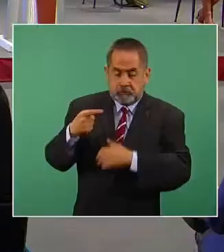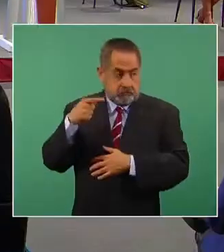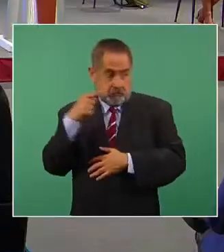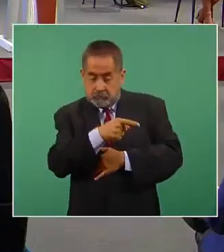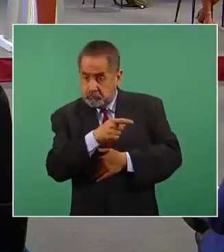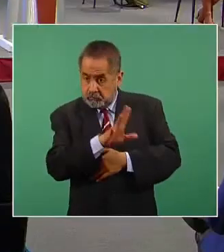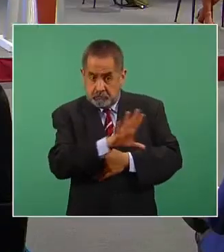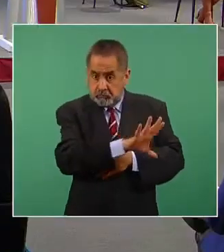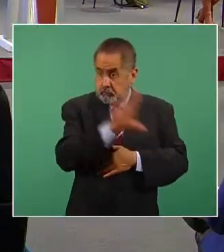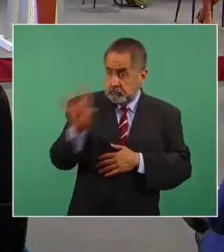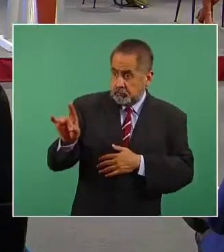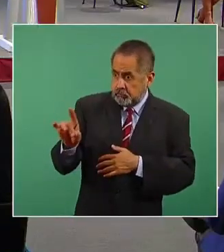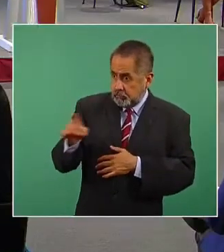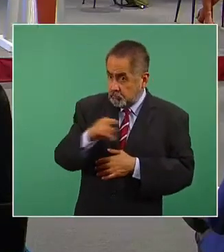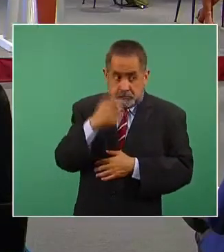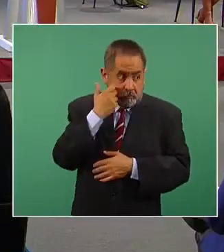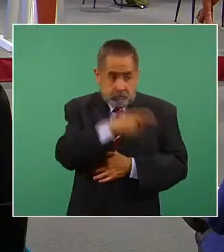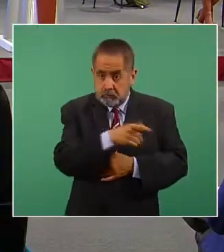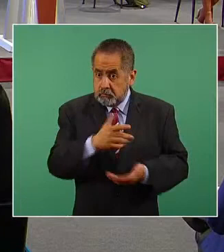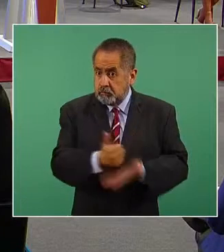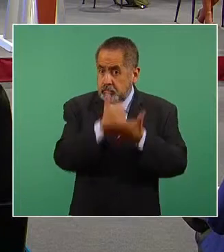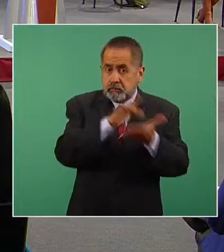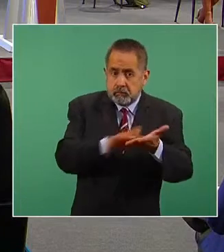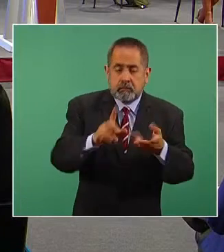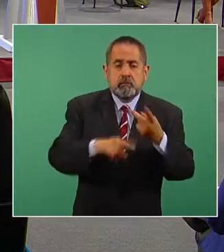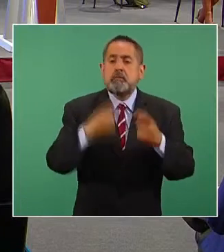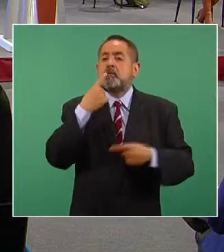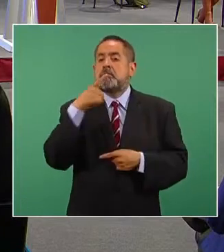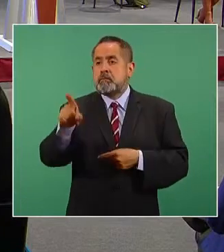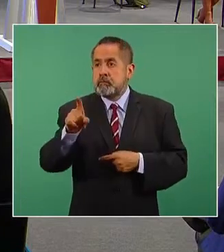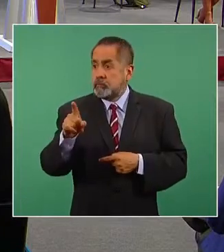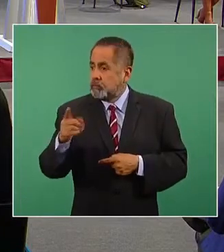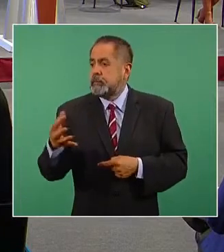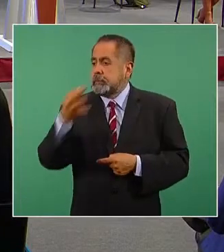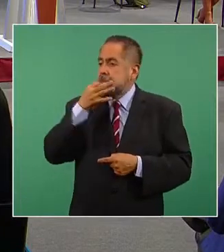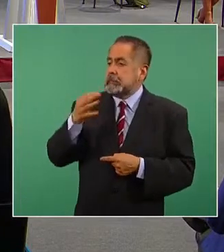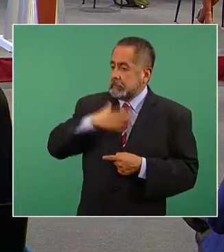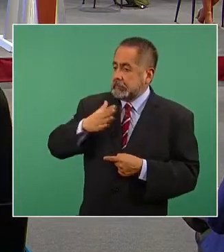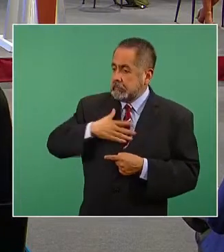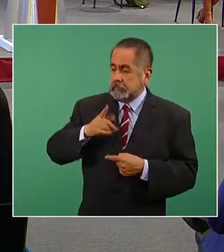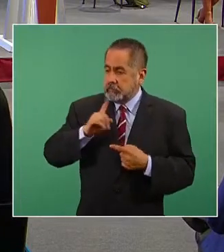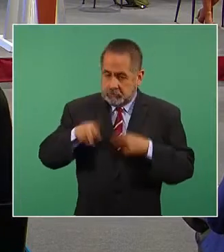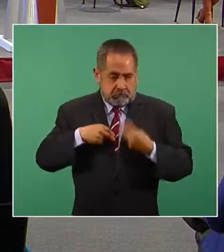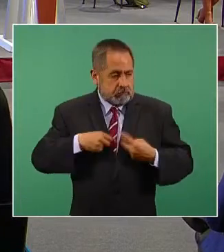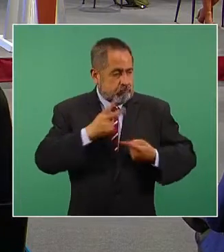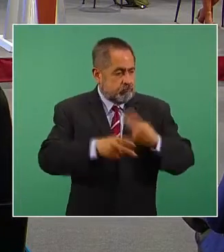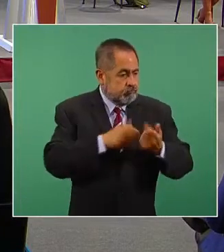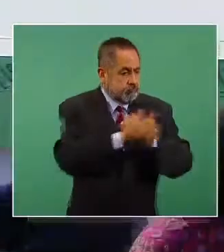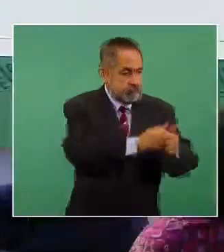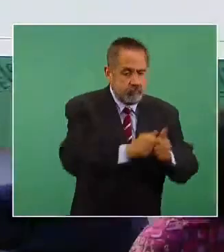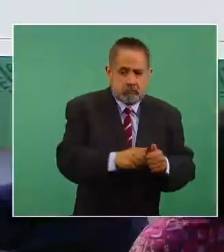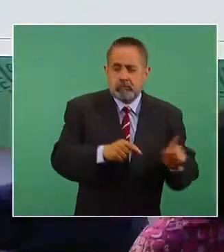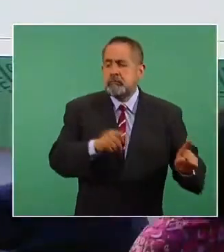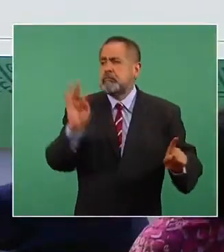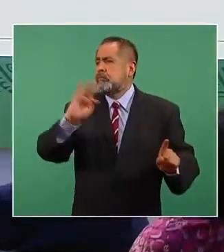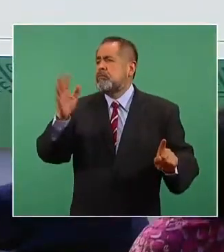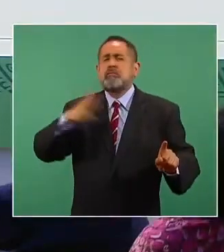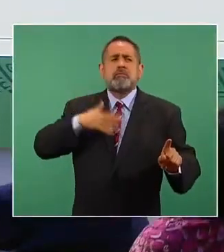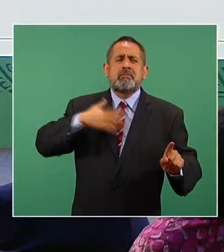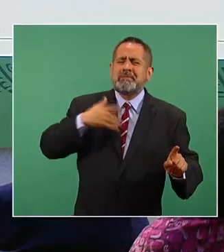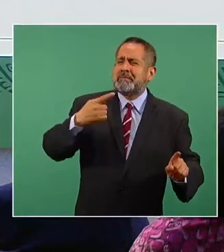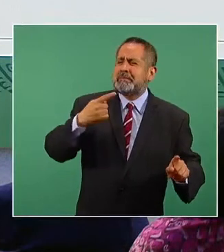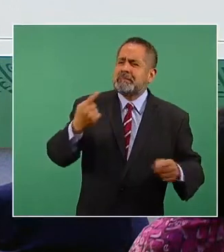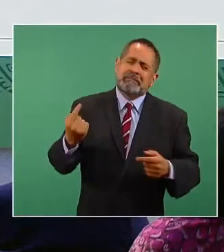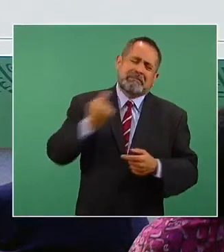acudido a pedir apoyo o a levantar una denuncia porque intentaron matarla, porque le echaron